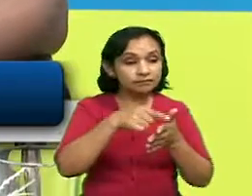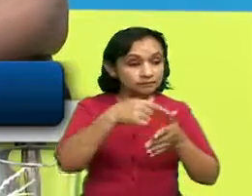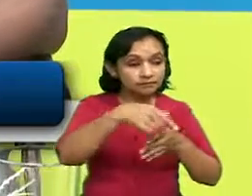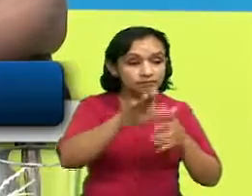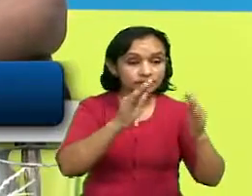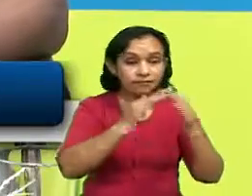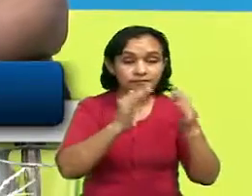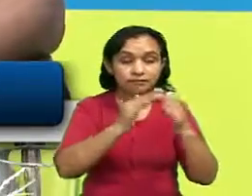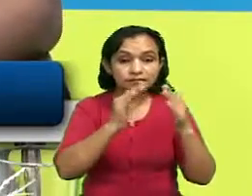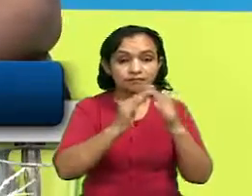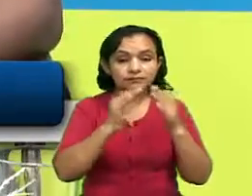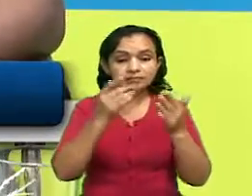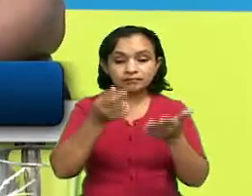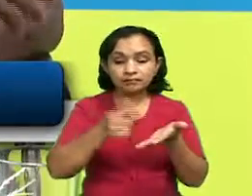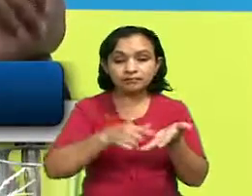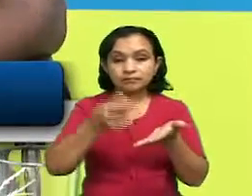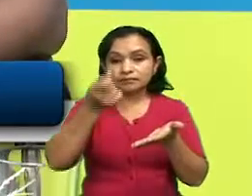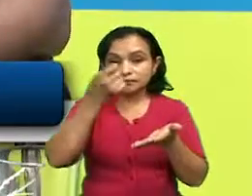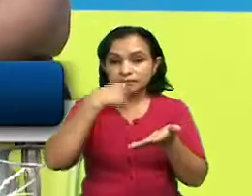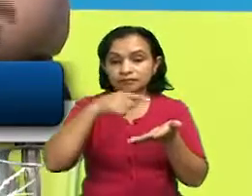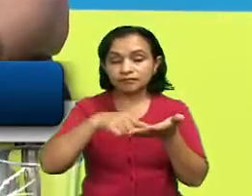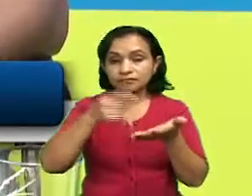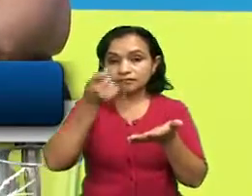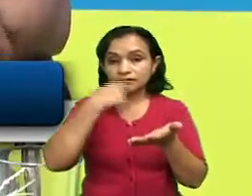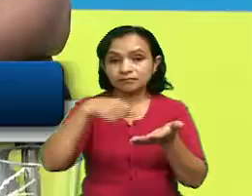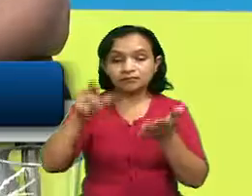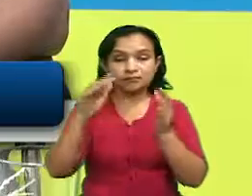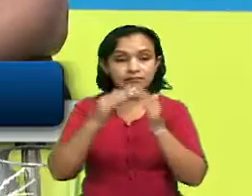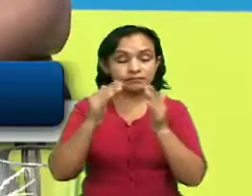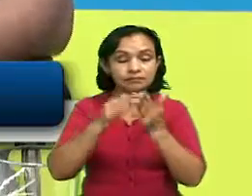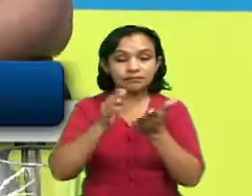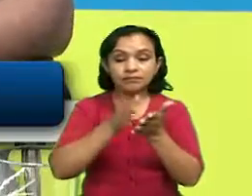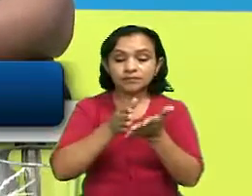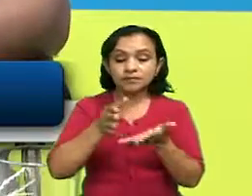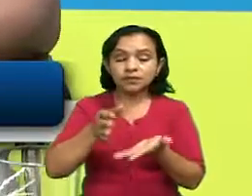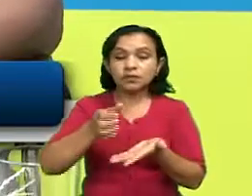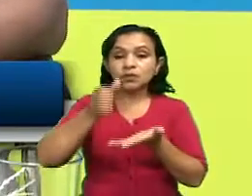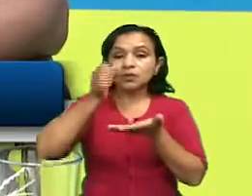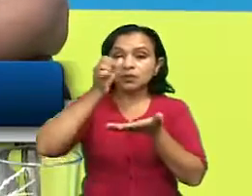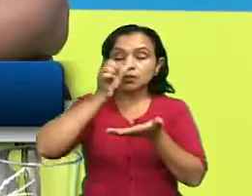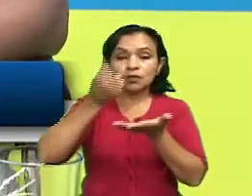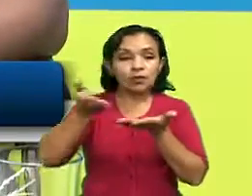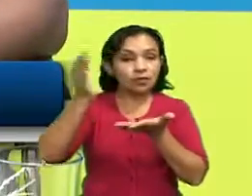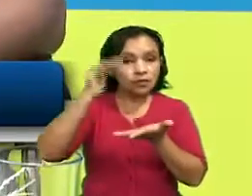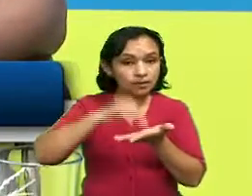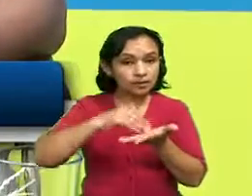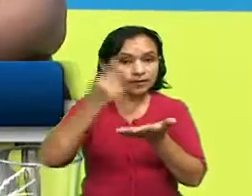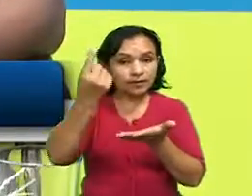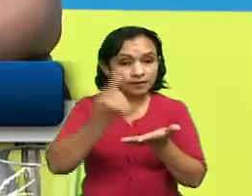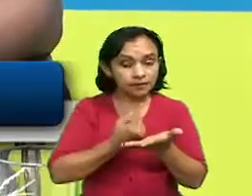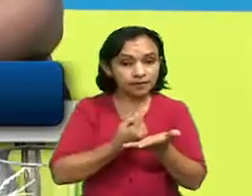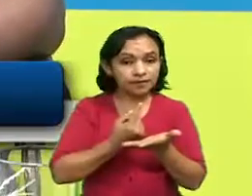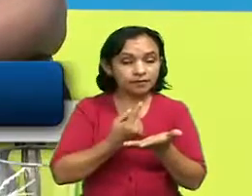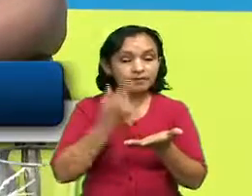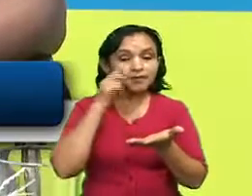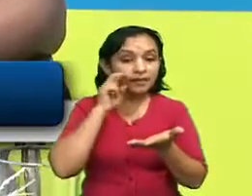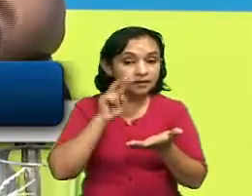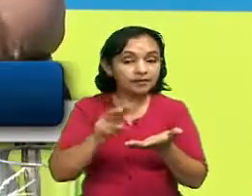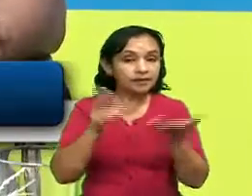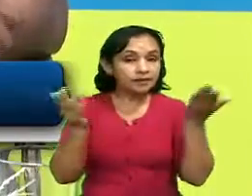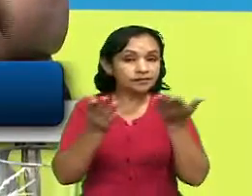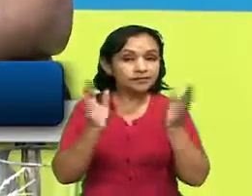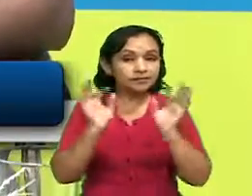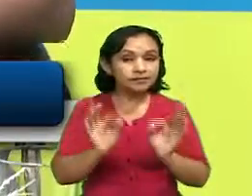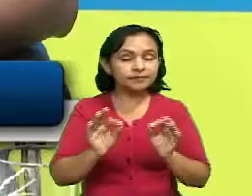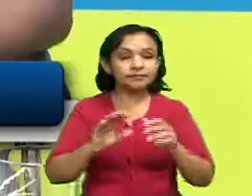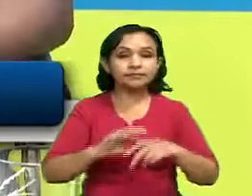dan tratamiento ambulatorio, la misma acetaminofén, el mismo suero, tiene que llegar de nuevo al centro de salud, hospital, para seguir